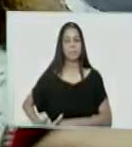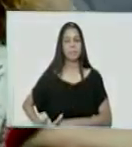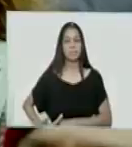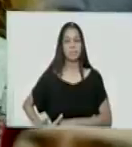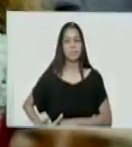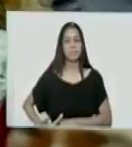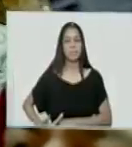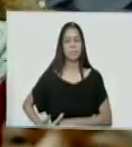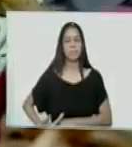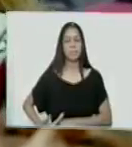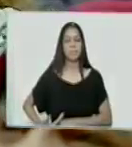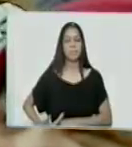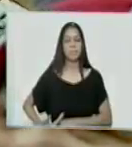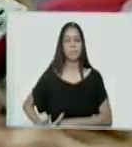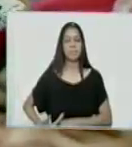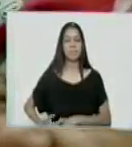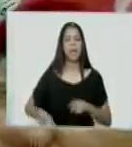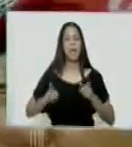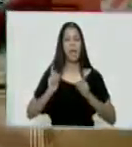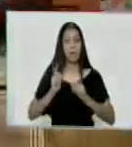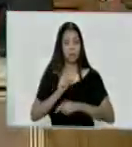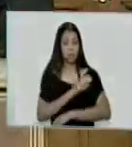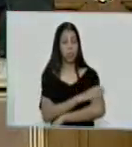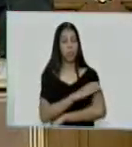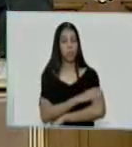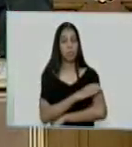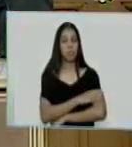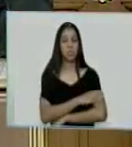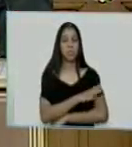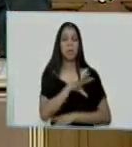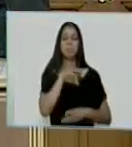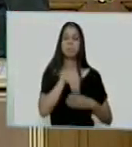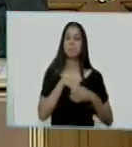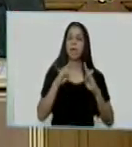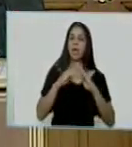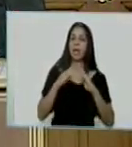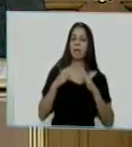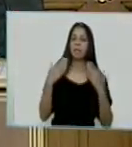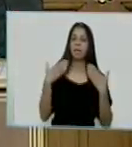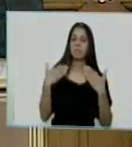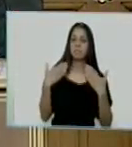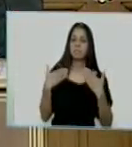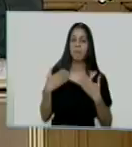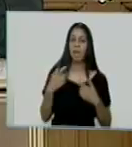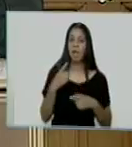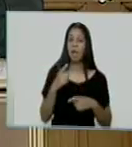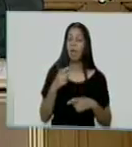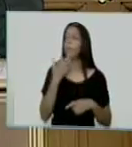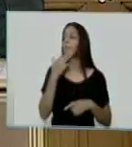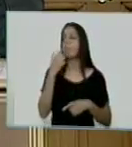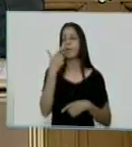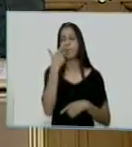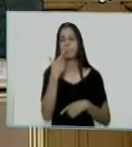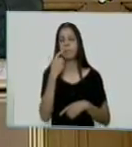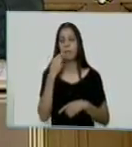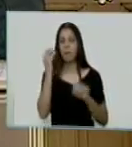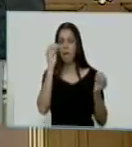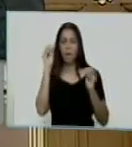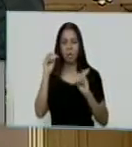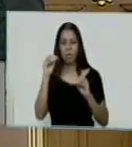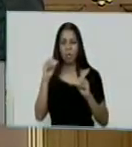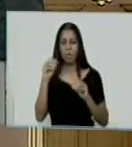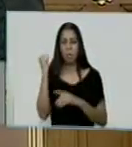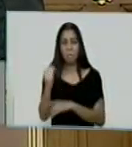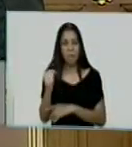Aquellos que andan por ahí, señor opositor, que está en su casa. Que usted no está de acuerdo con que asesinen a un ser humano.